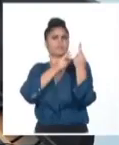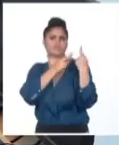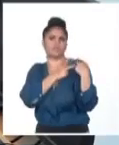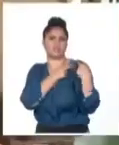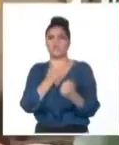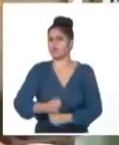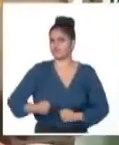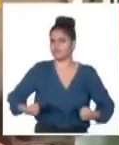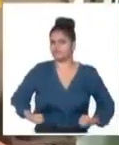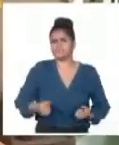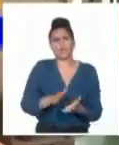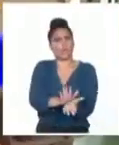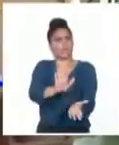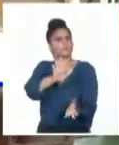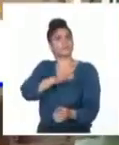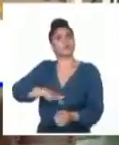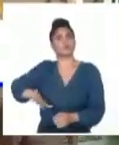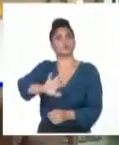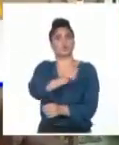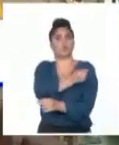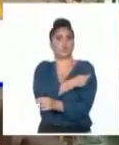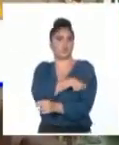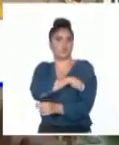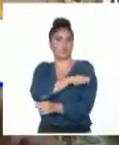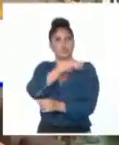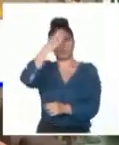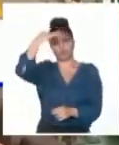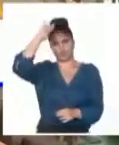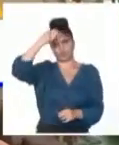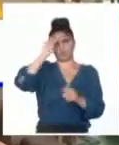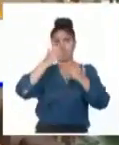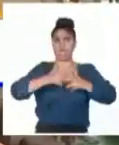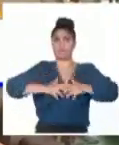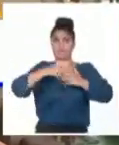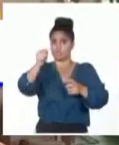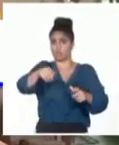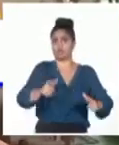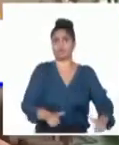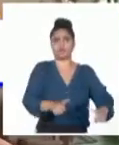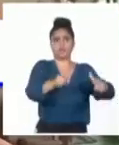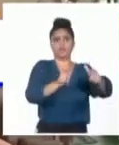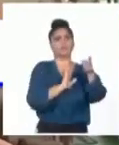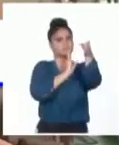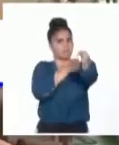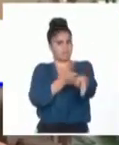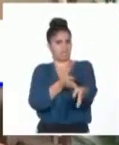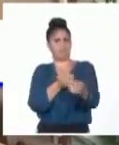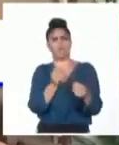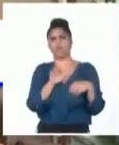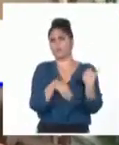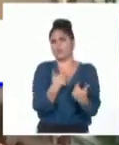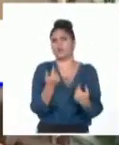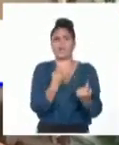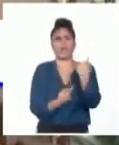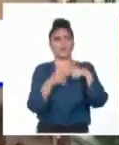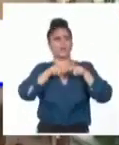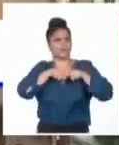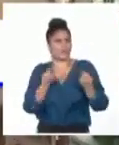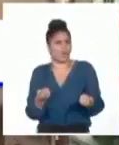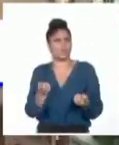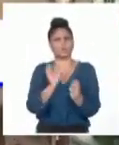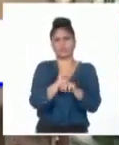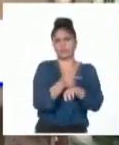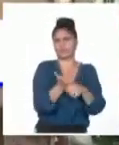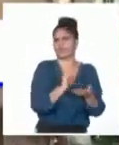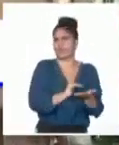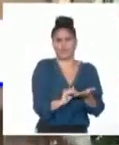la nación. La producción que tenemos ahora también está muy estable, la planta estable, tranquila. No tenemos ningún problema para ejecutar